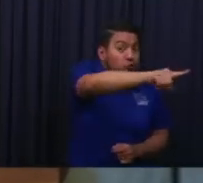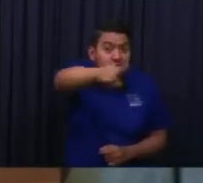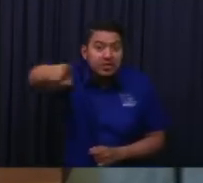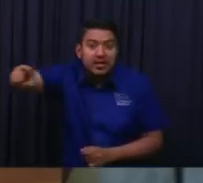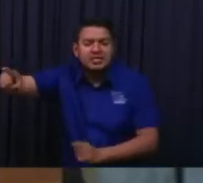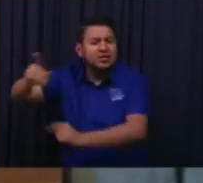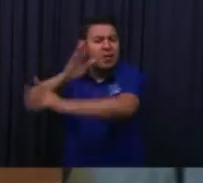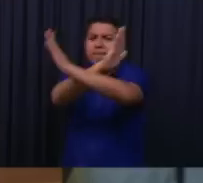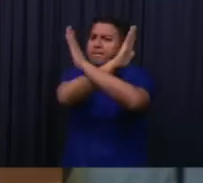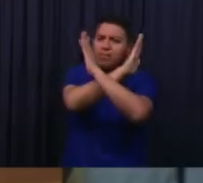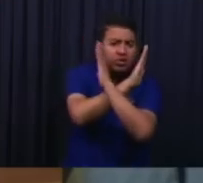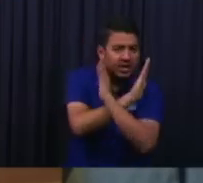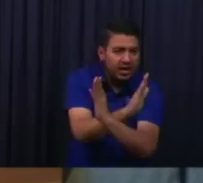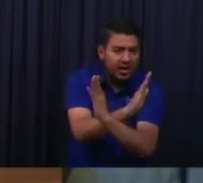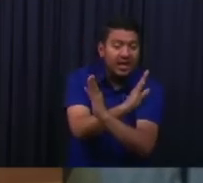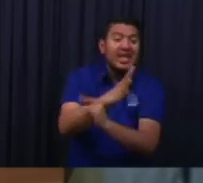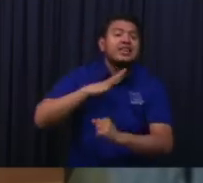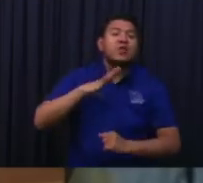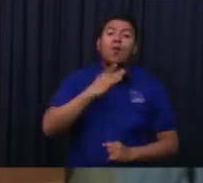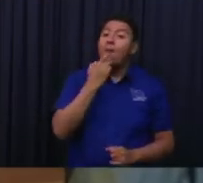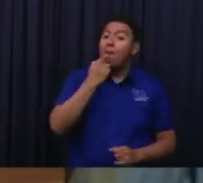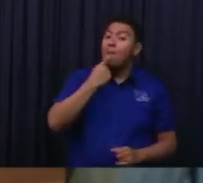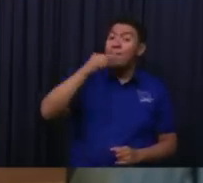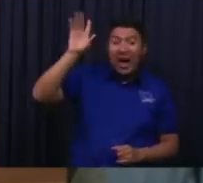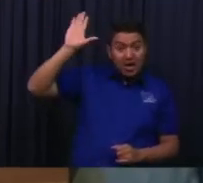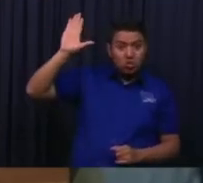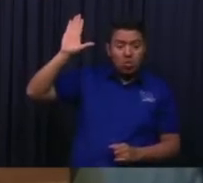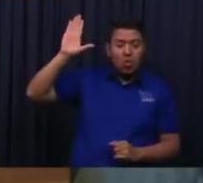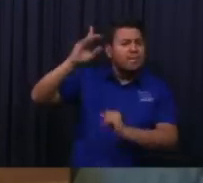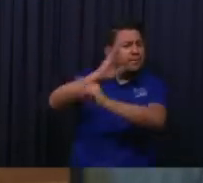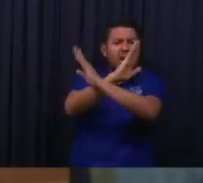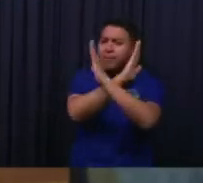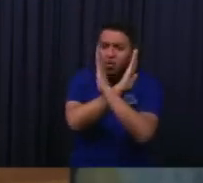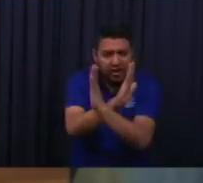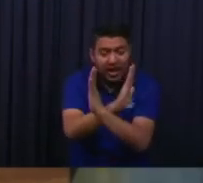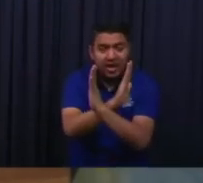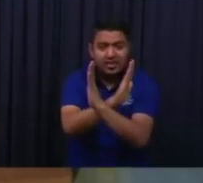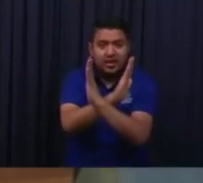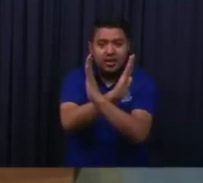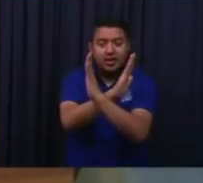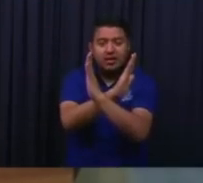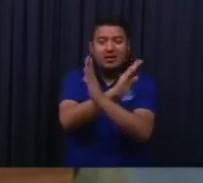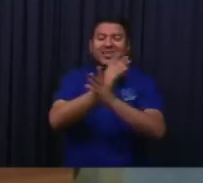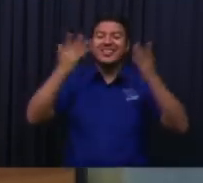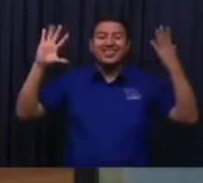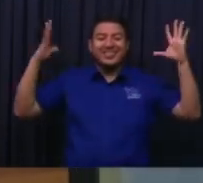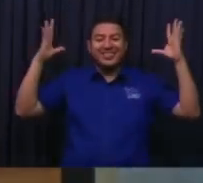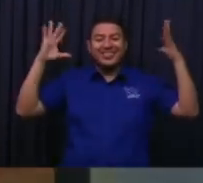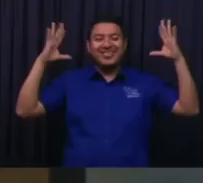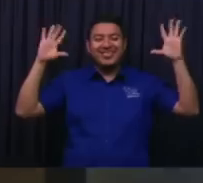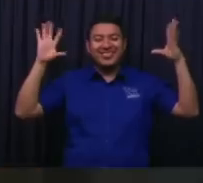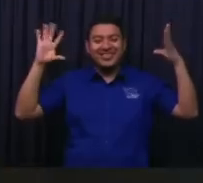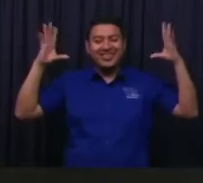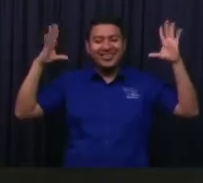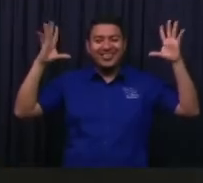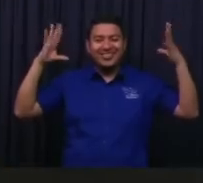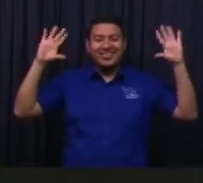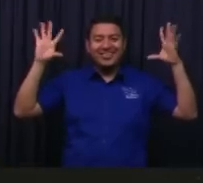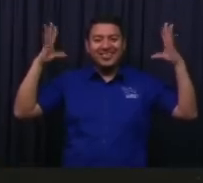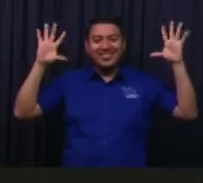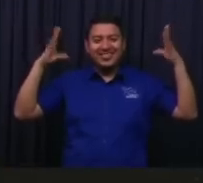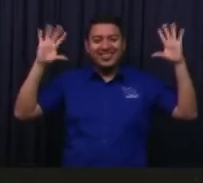a proteger, que tengo un pacto contigo para protegerte. Aleluya. Dale ese aplauso fuerte al Rey